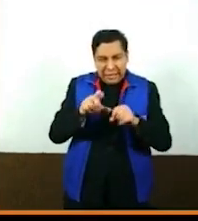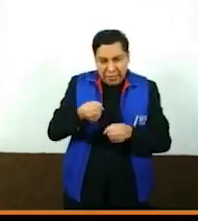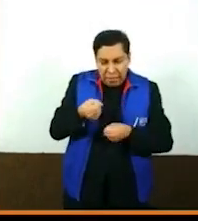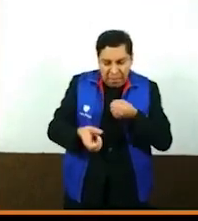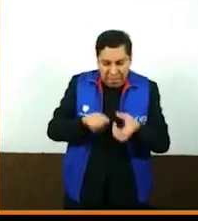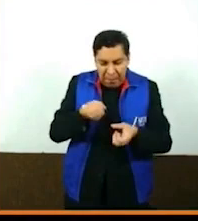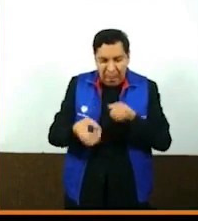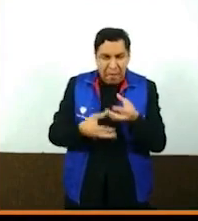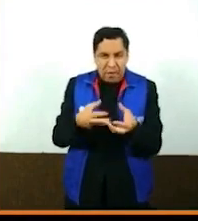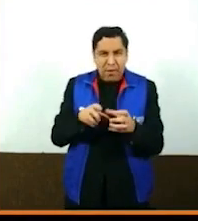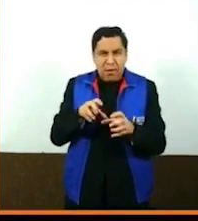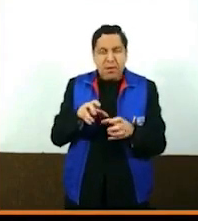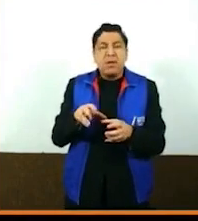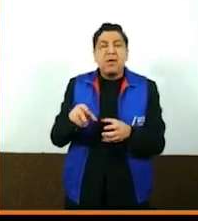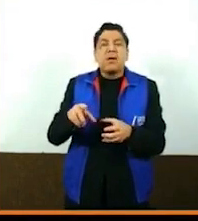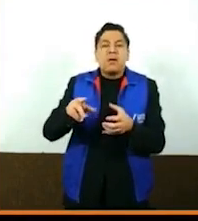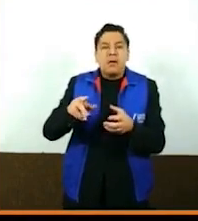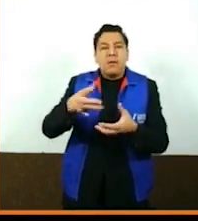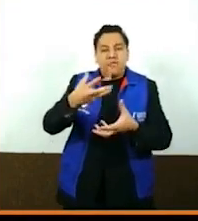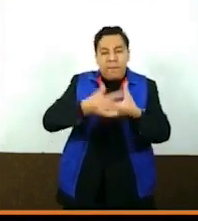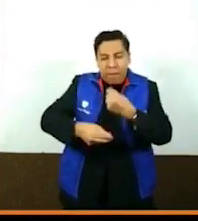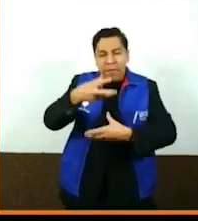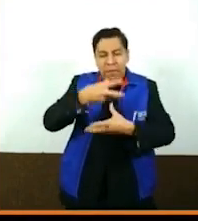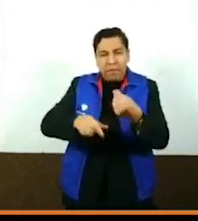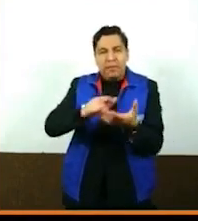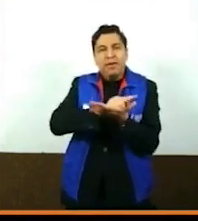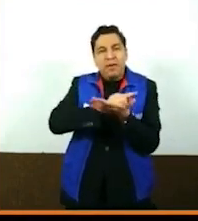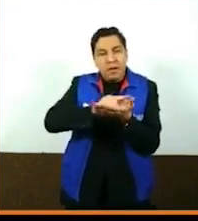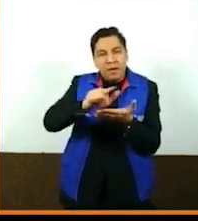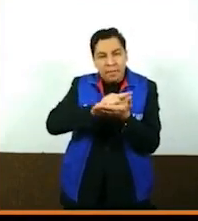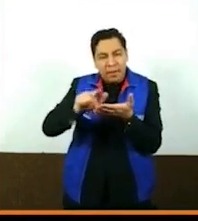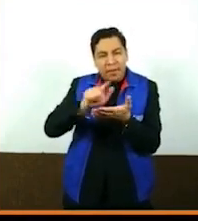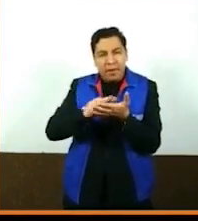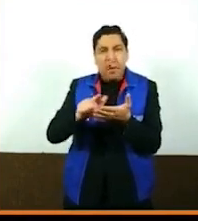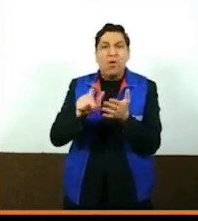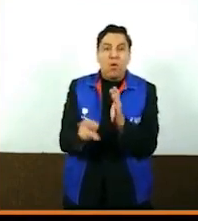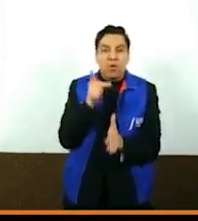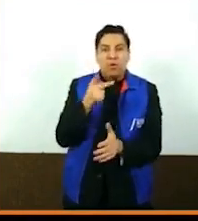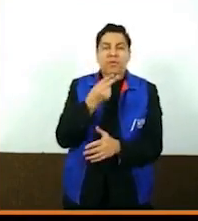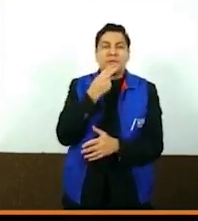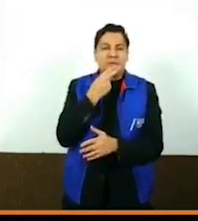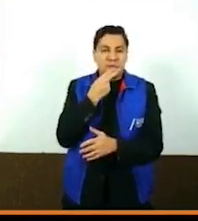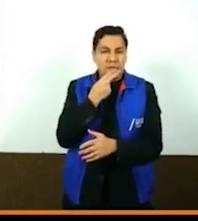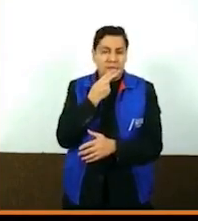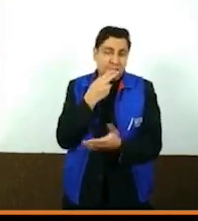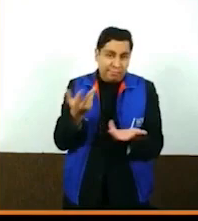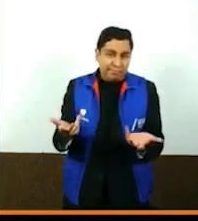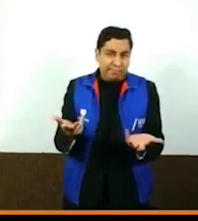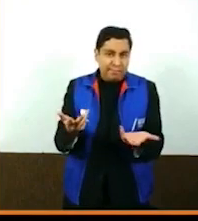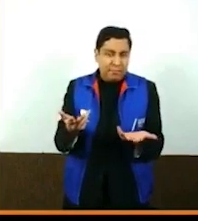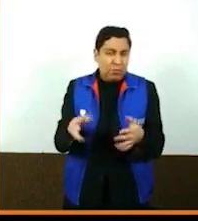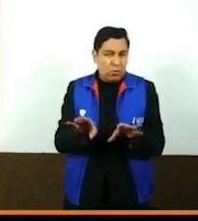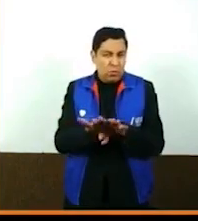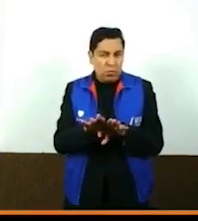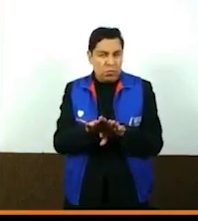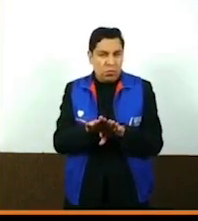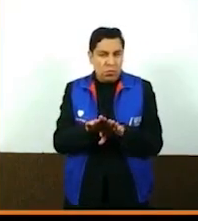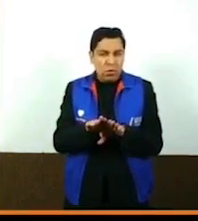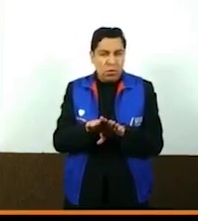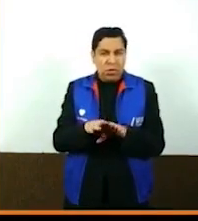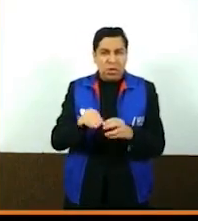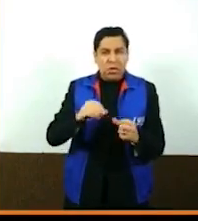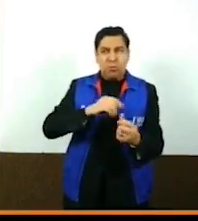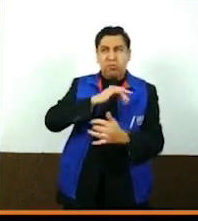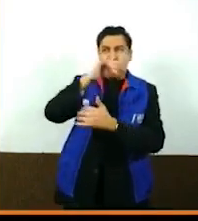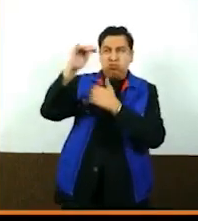nuestra planta de tratamiento y en nuestra planta de tratamiento de ósmosis inversa. Y esa agua, hay dos maneras para poderlo hacer. La